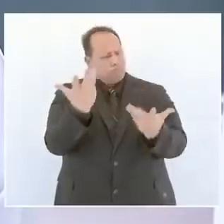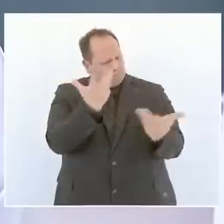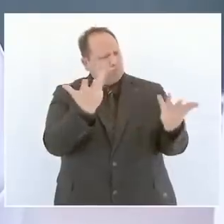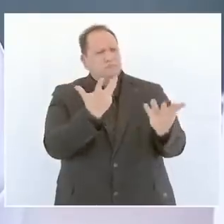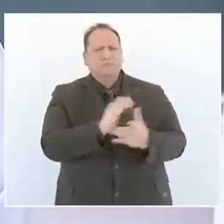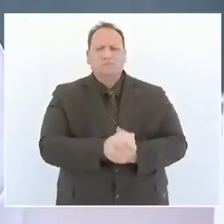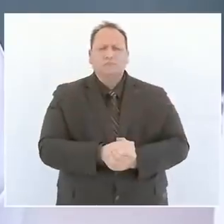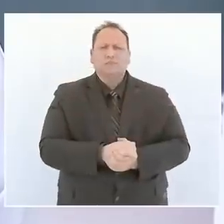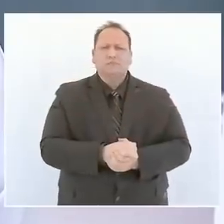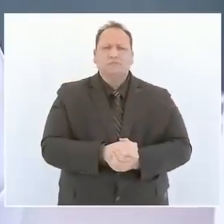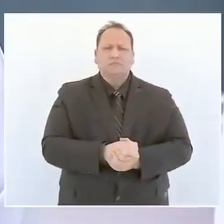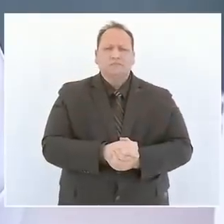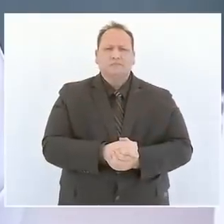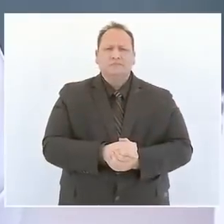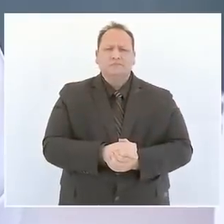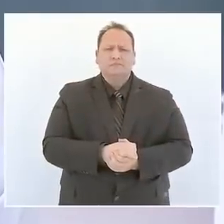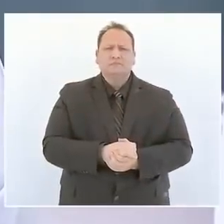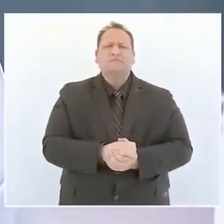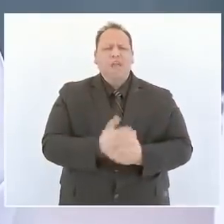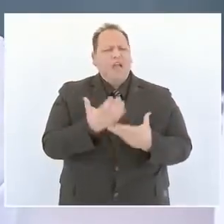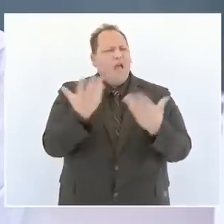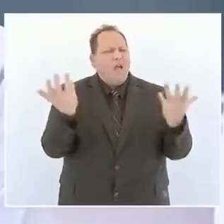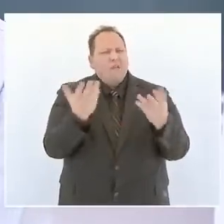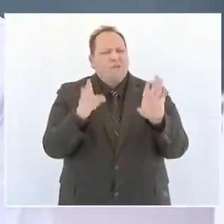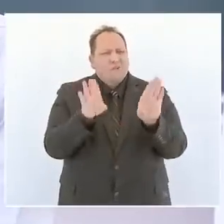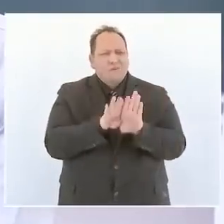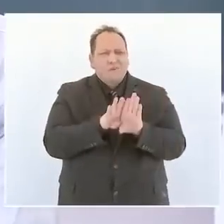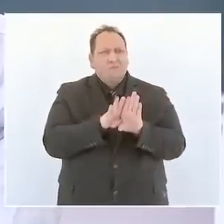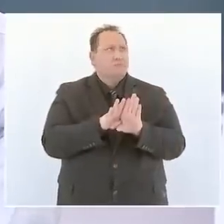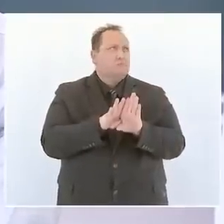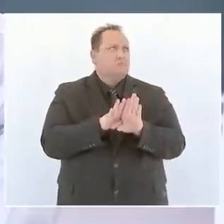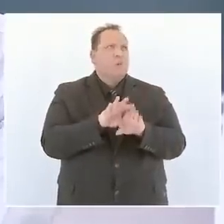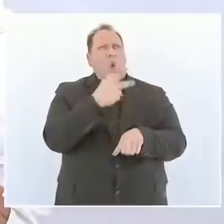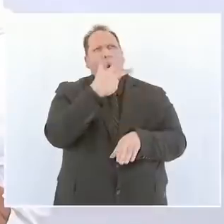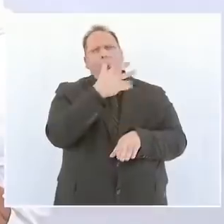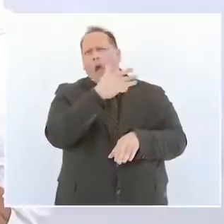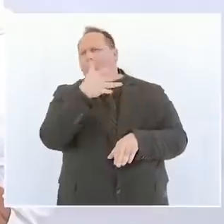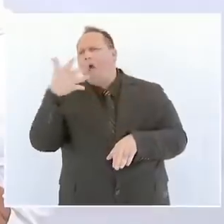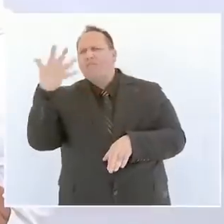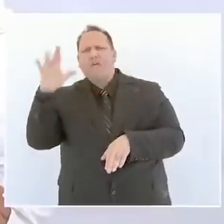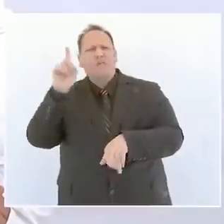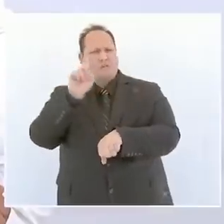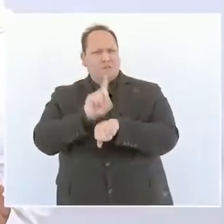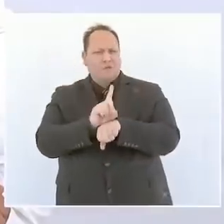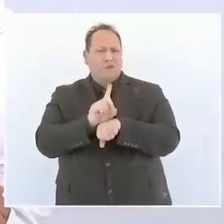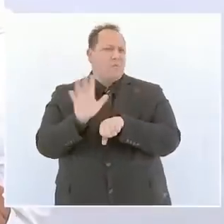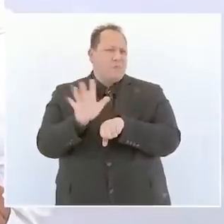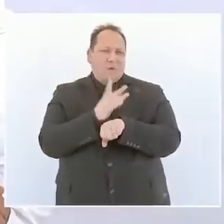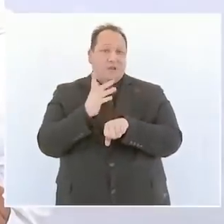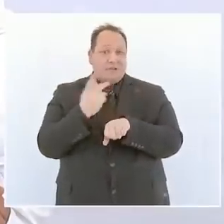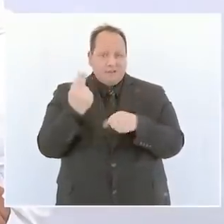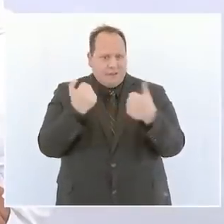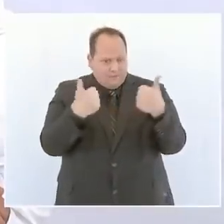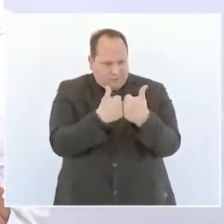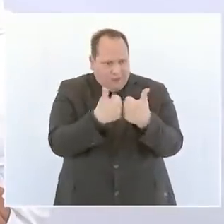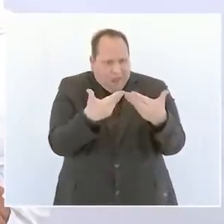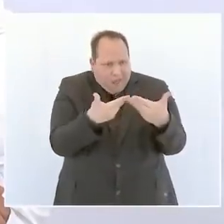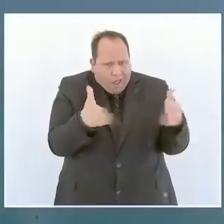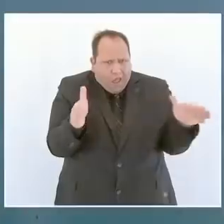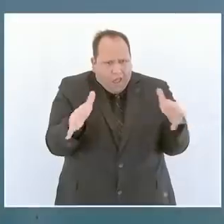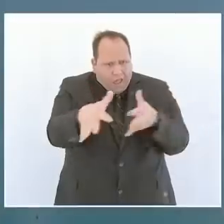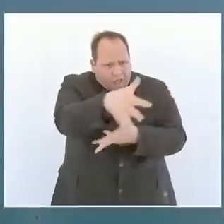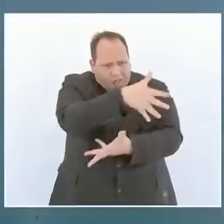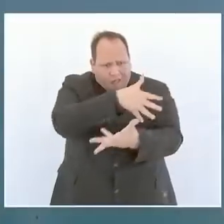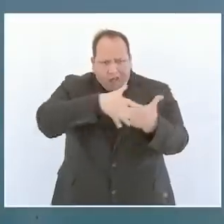adelante y lo vamos a hacer en 8, en 10 días porque necesitamos abrir la frontera